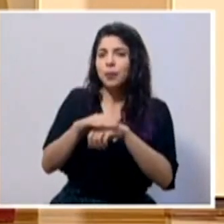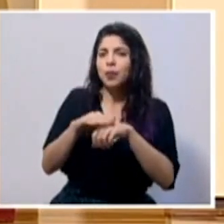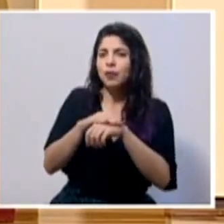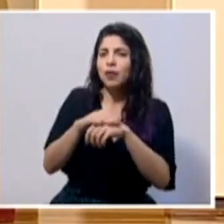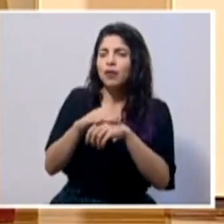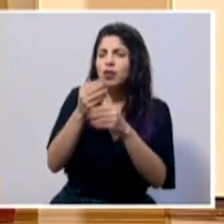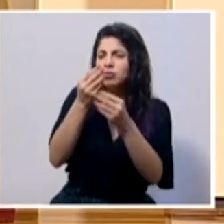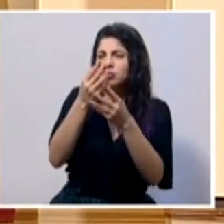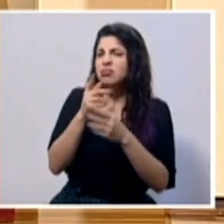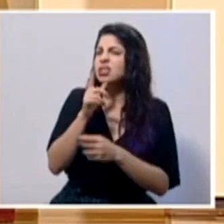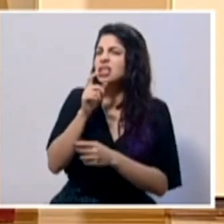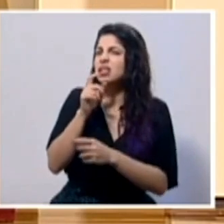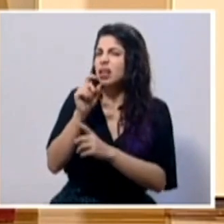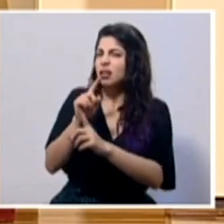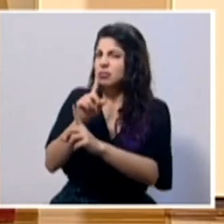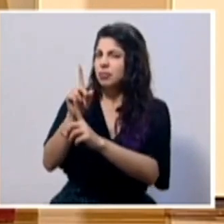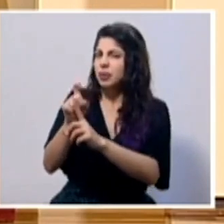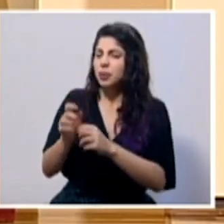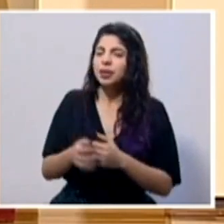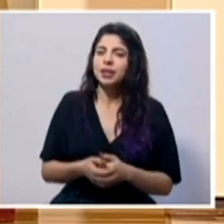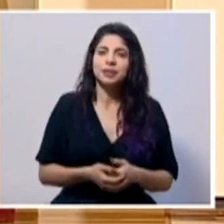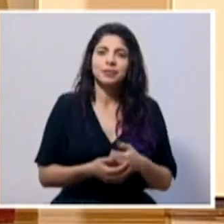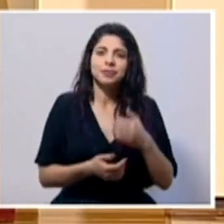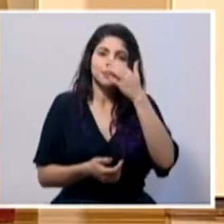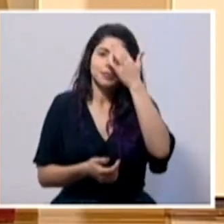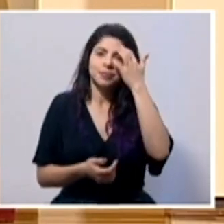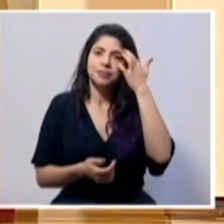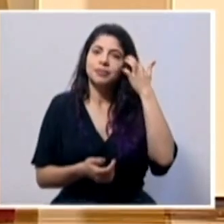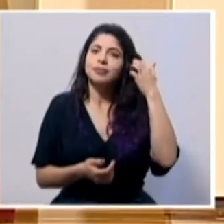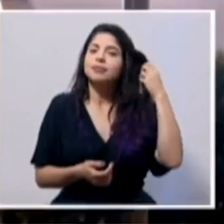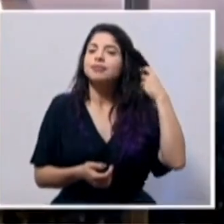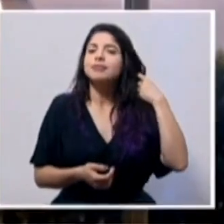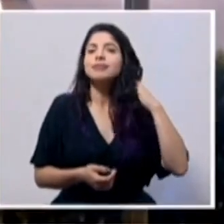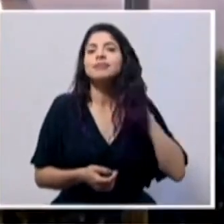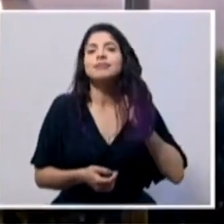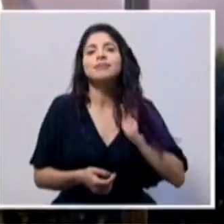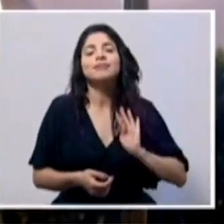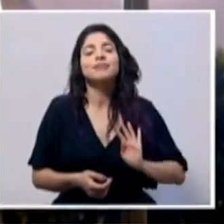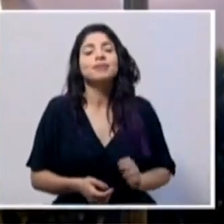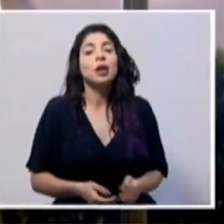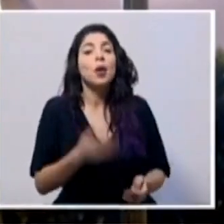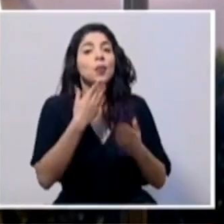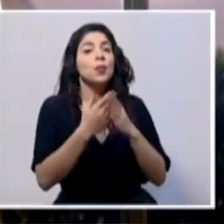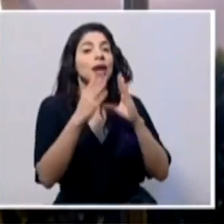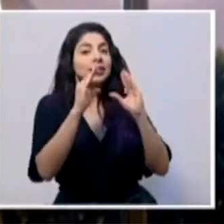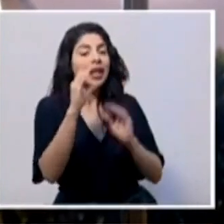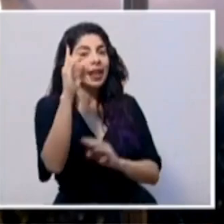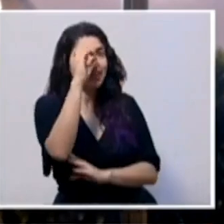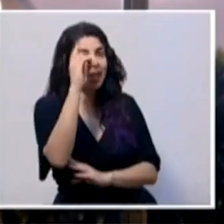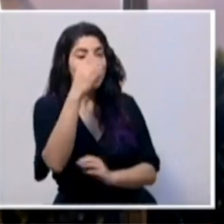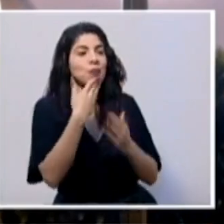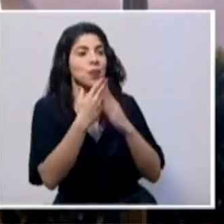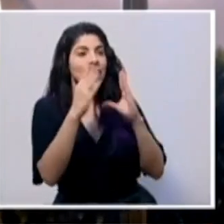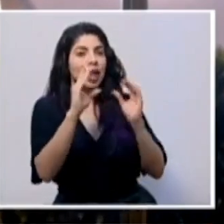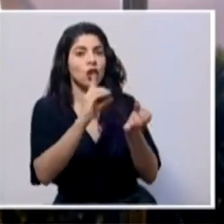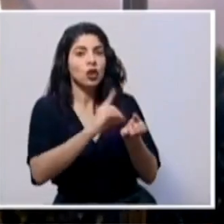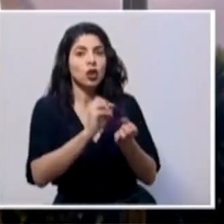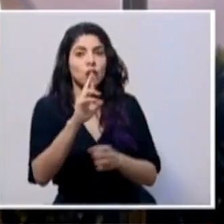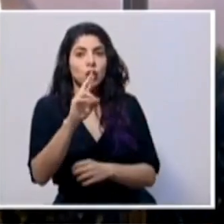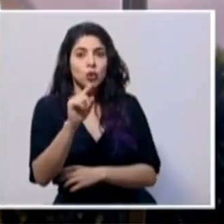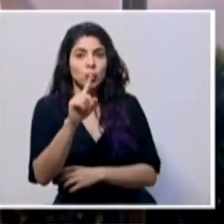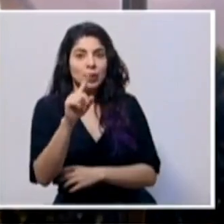nos indica hacia quién va dirigida su consulta. Buenas tardes, don Daniel. Buenas tardes, doctor Ruiz. Mis